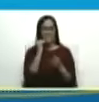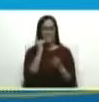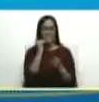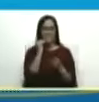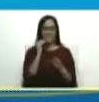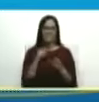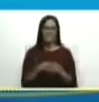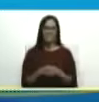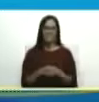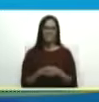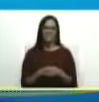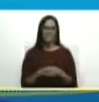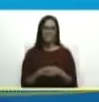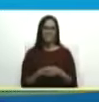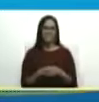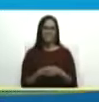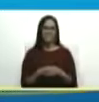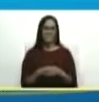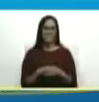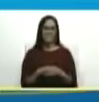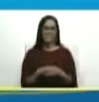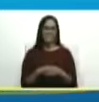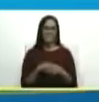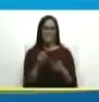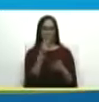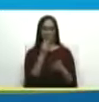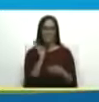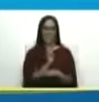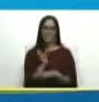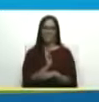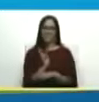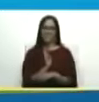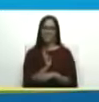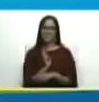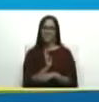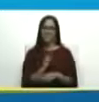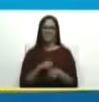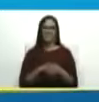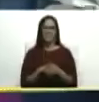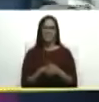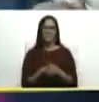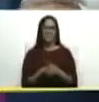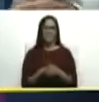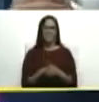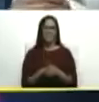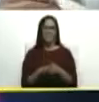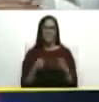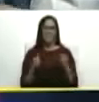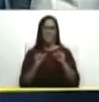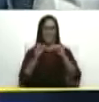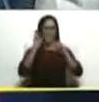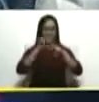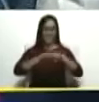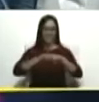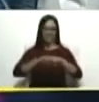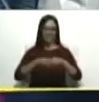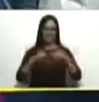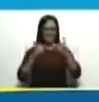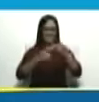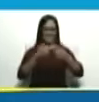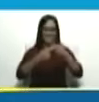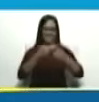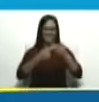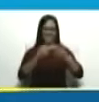paleolítico, sanito. Comemos ahí rapidito. Y ahí mismo me pongo todos los mensajes a